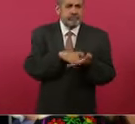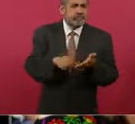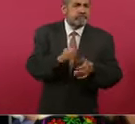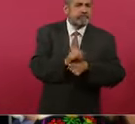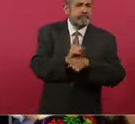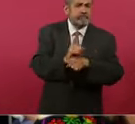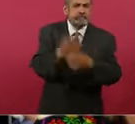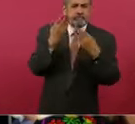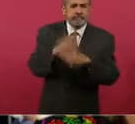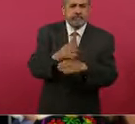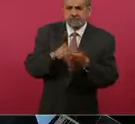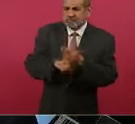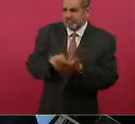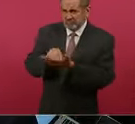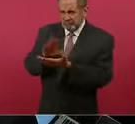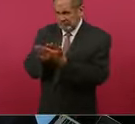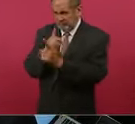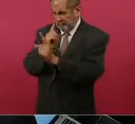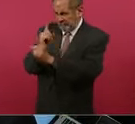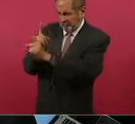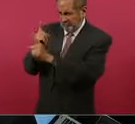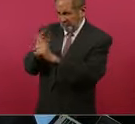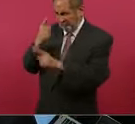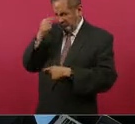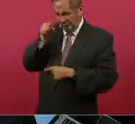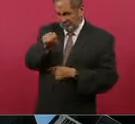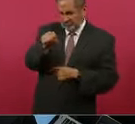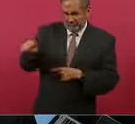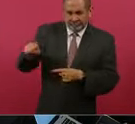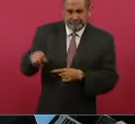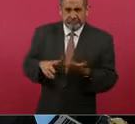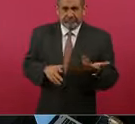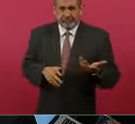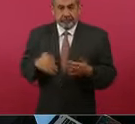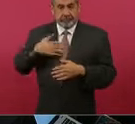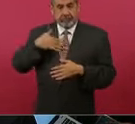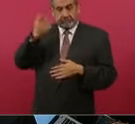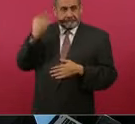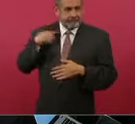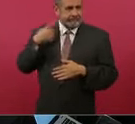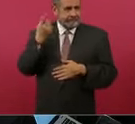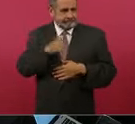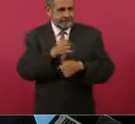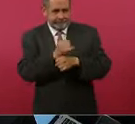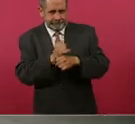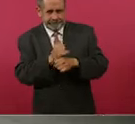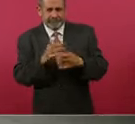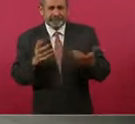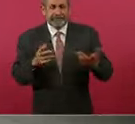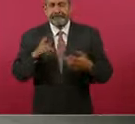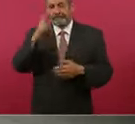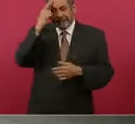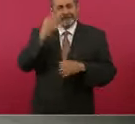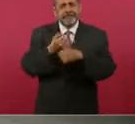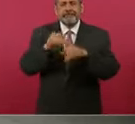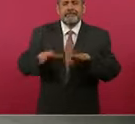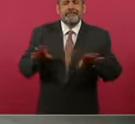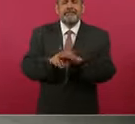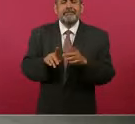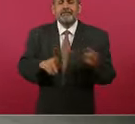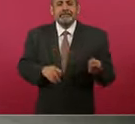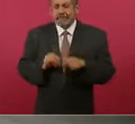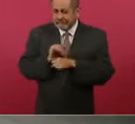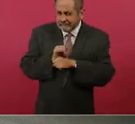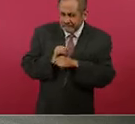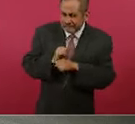bancarias para intimidarlos a los que ordenan que se le investigue? Recuerda que pues la información no se